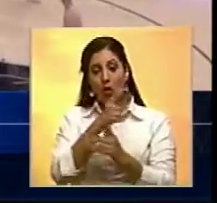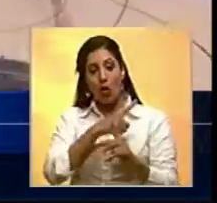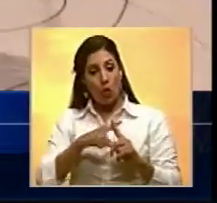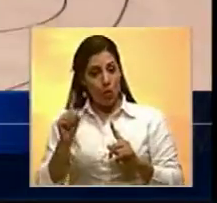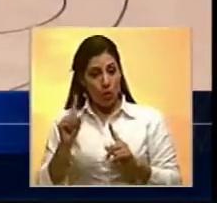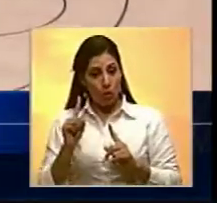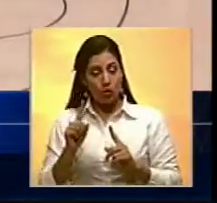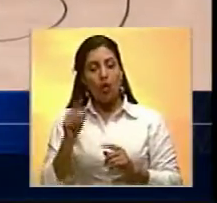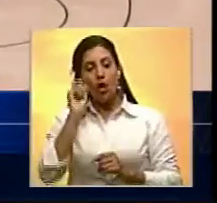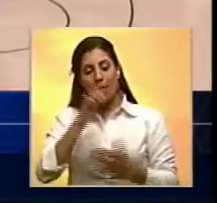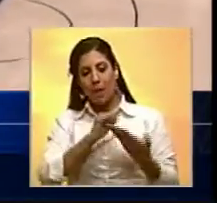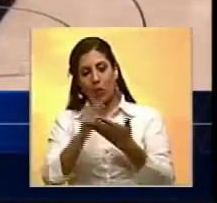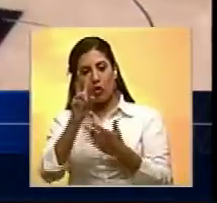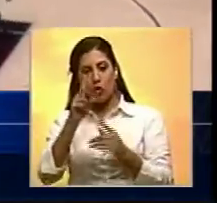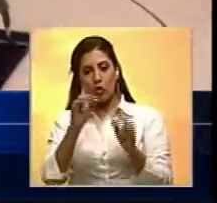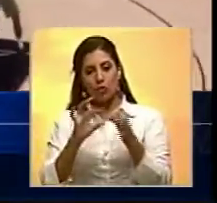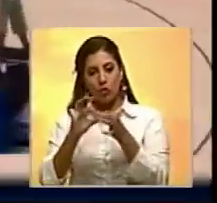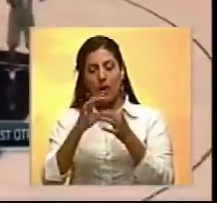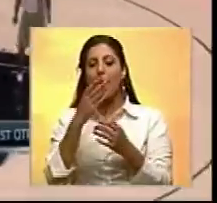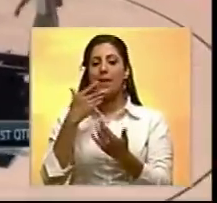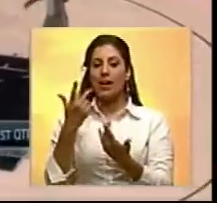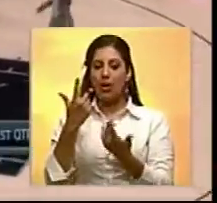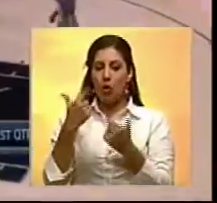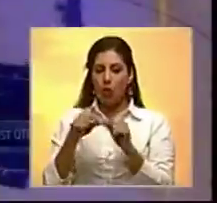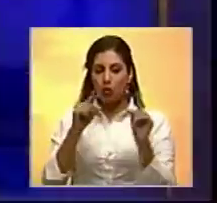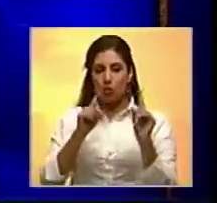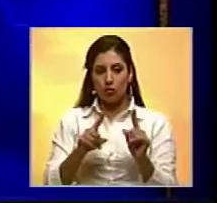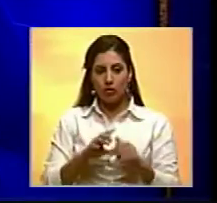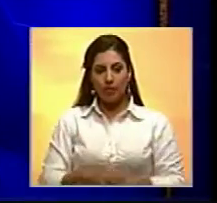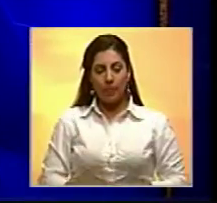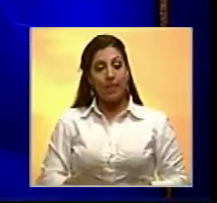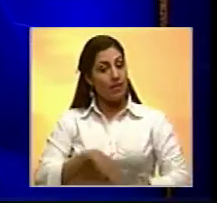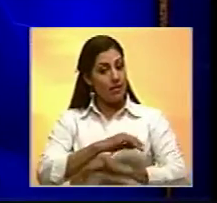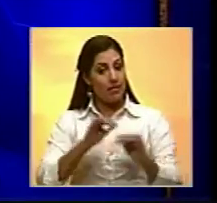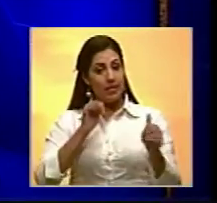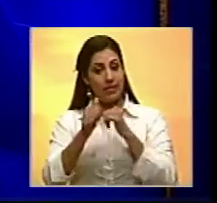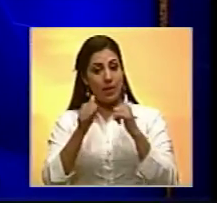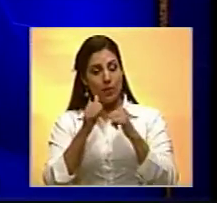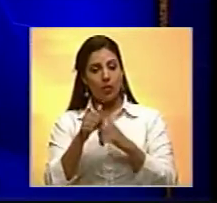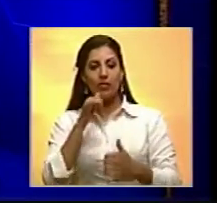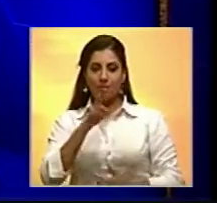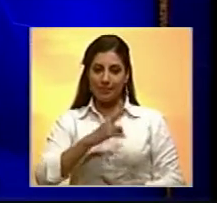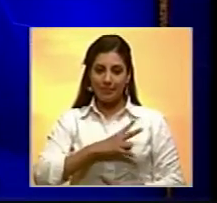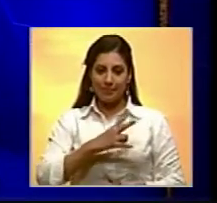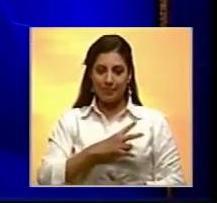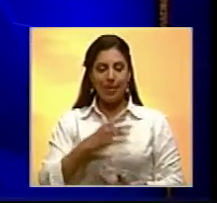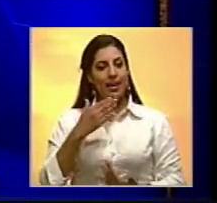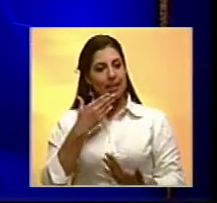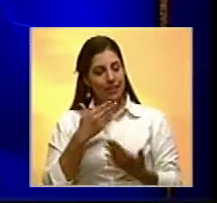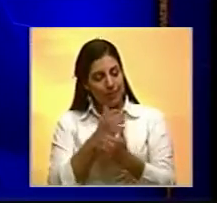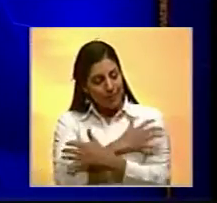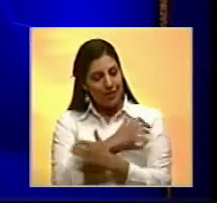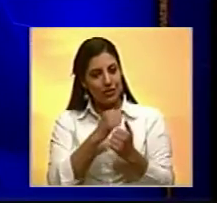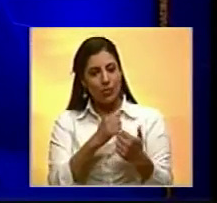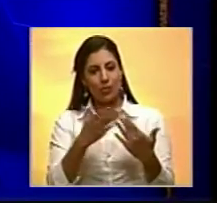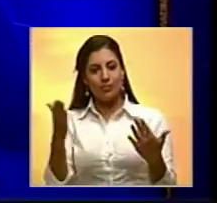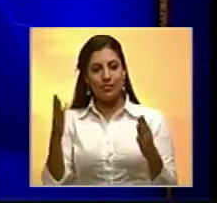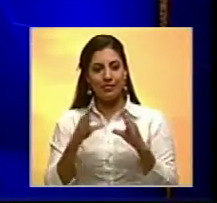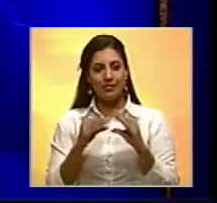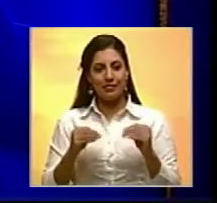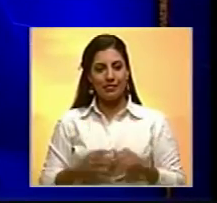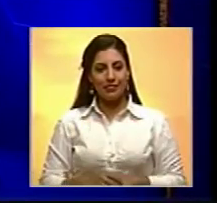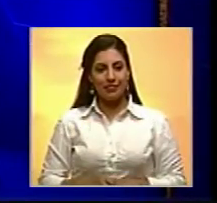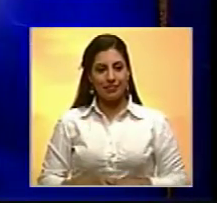Gasol aportó 2 unidades y Tony Parker 11. Y hasta aquí los deportes en su noticiero Venevisión. Un fuerte abrazo para